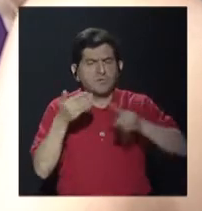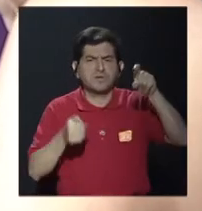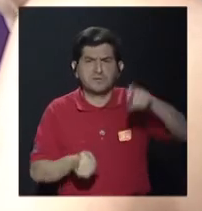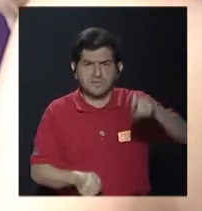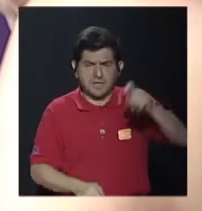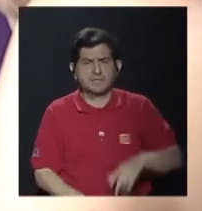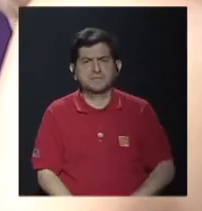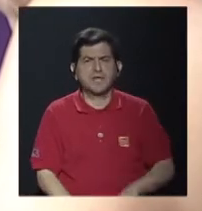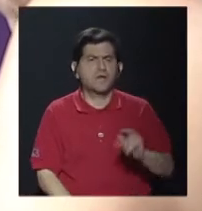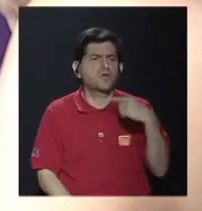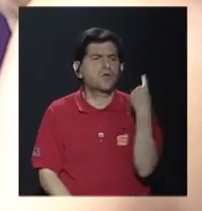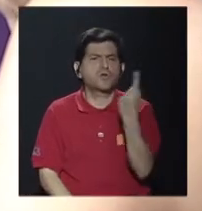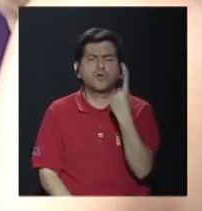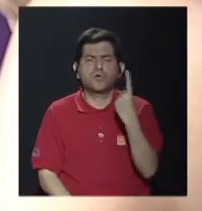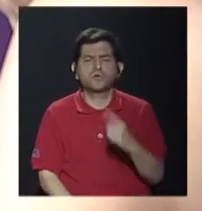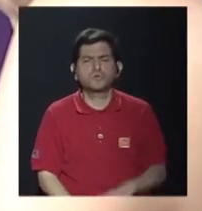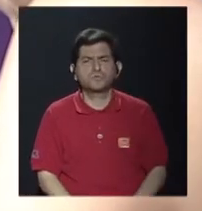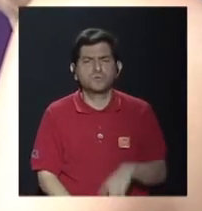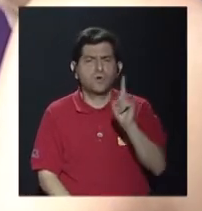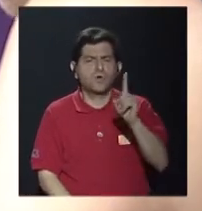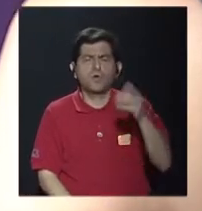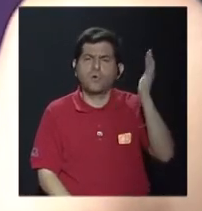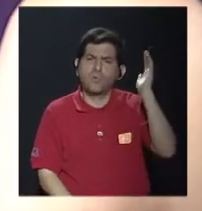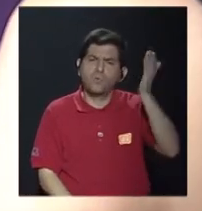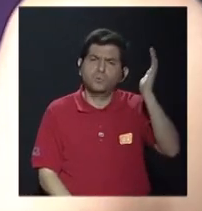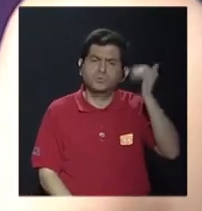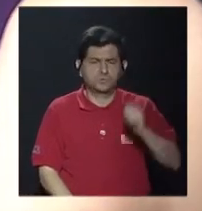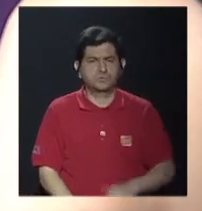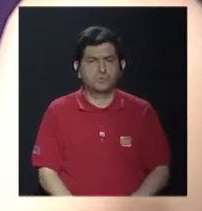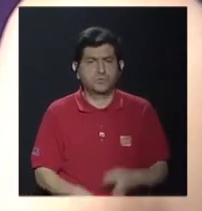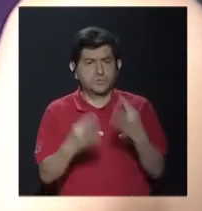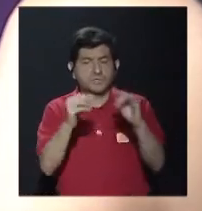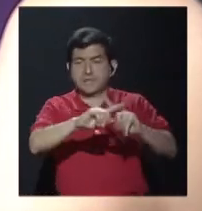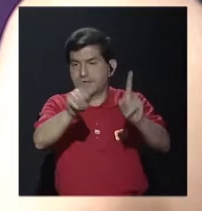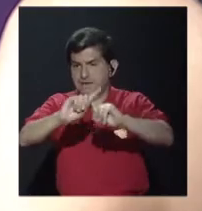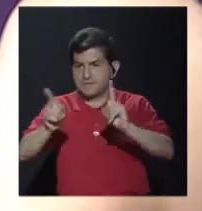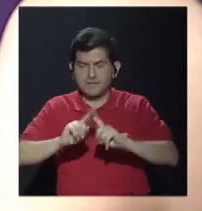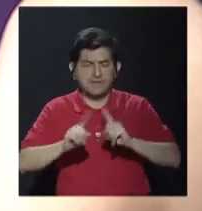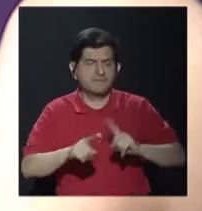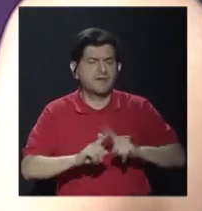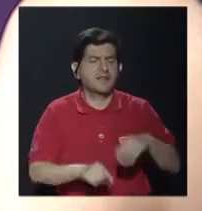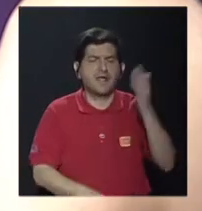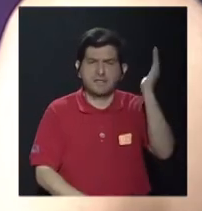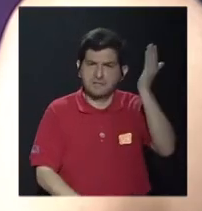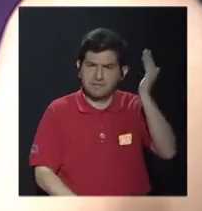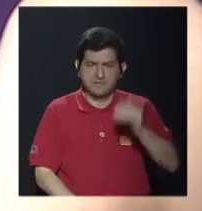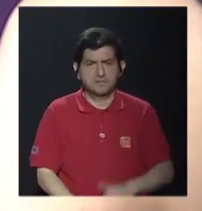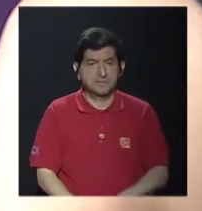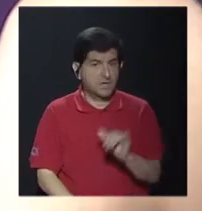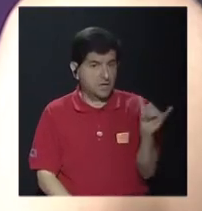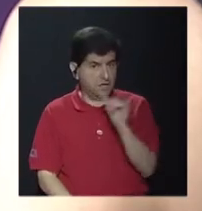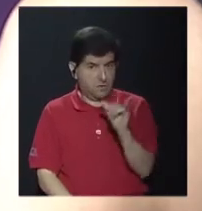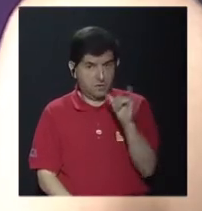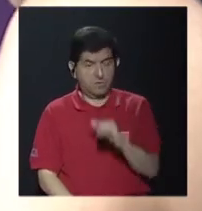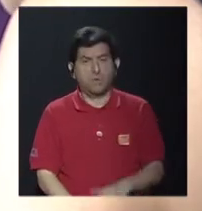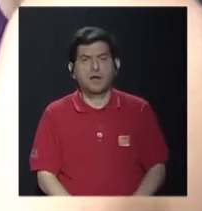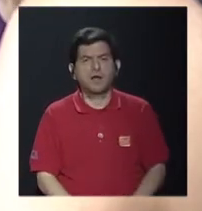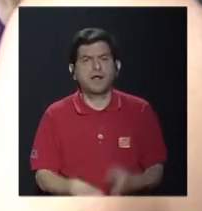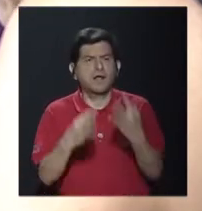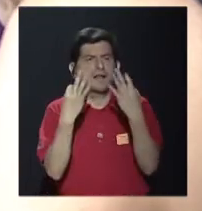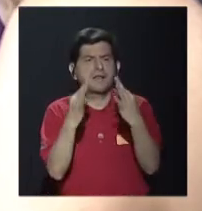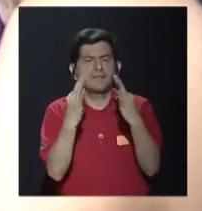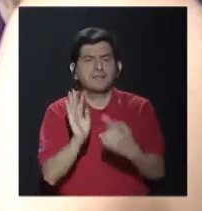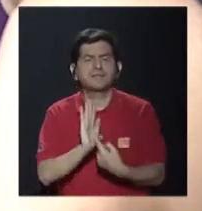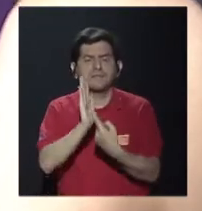dejar de ser eso, un único discurso, para ser un pluridiscurso, una pluriversidad, y que además poner en